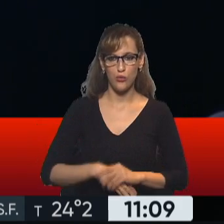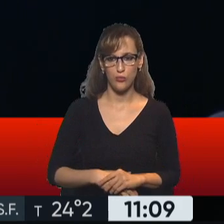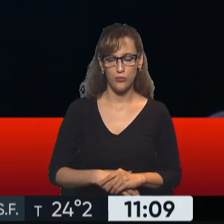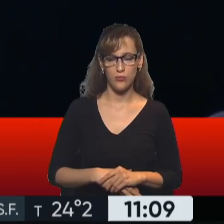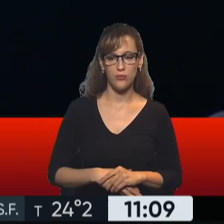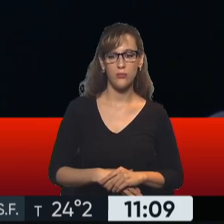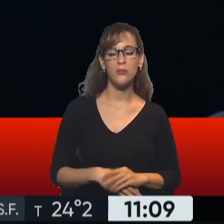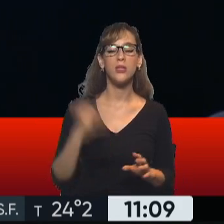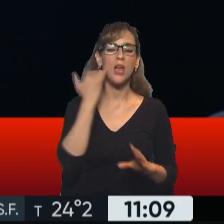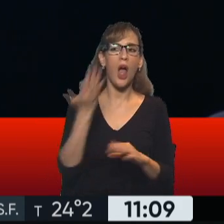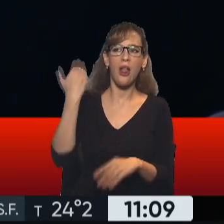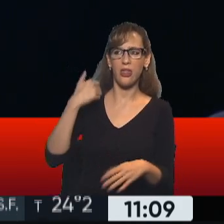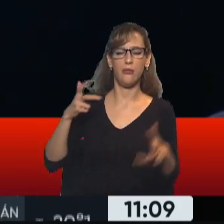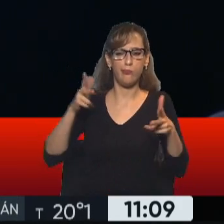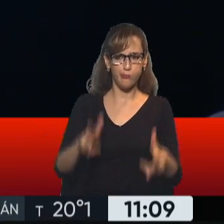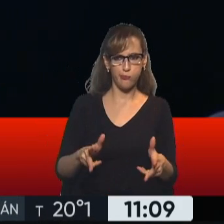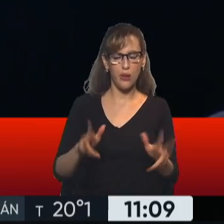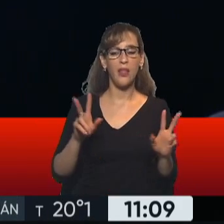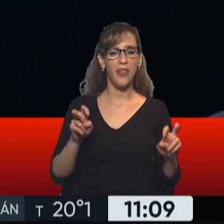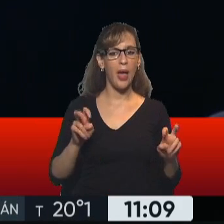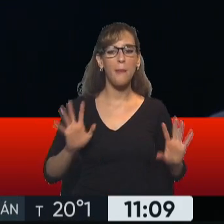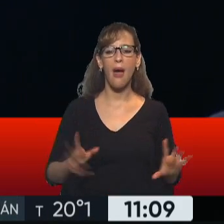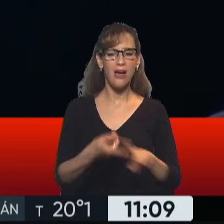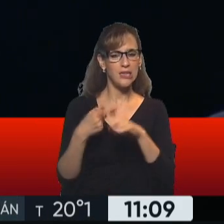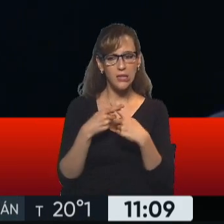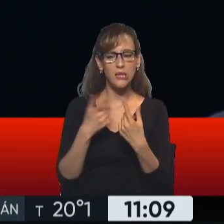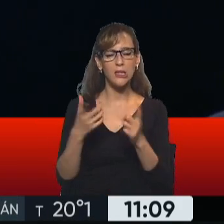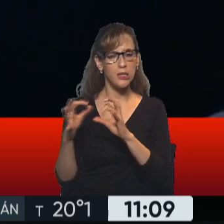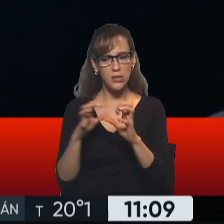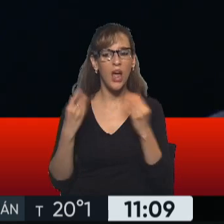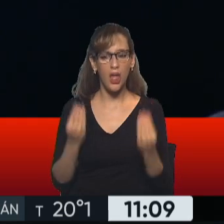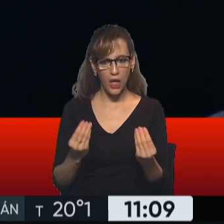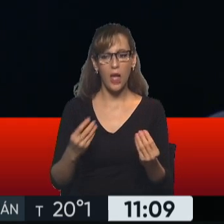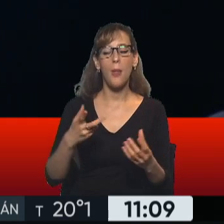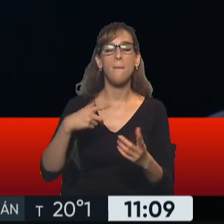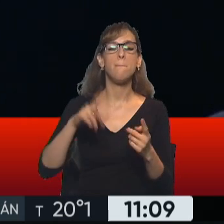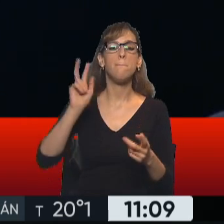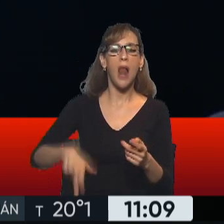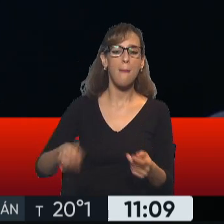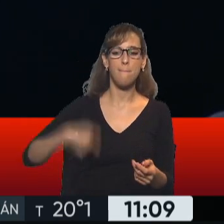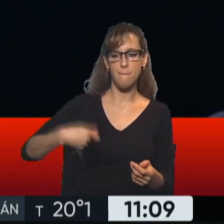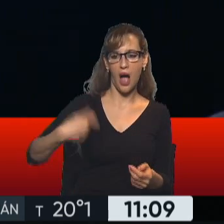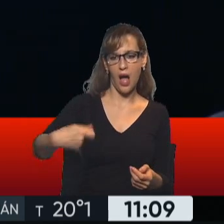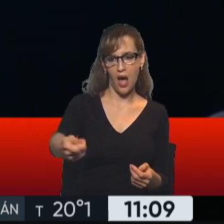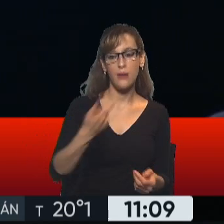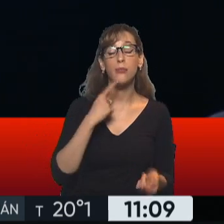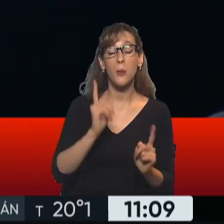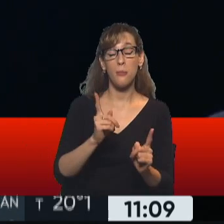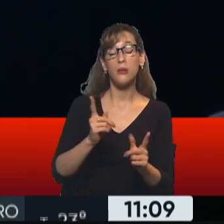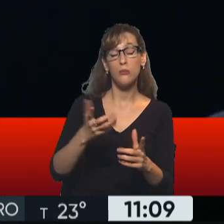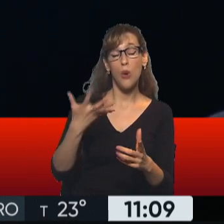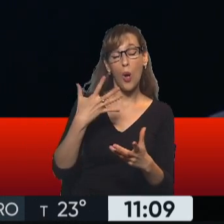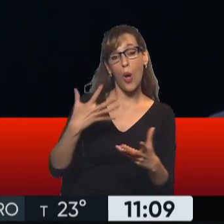se anunció en su momento, nunca estuvo en discusión que lo que se estaba negociando es un programa de facilidades extendidas y a lo que se apunta a cerrar en los memorandos de